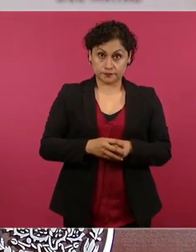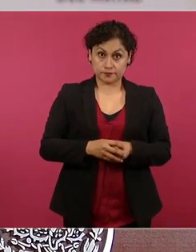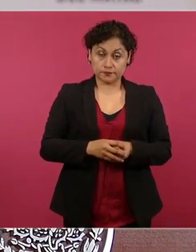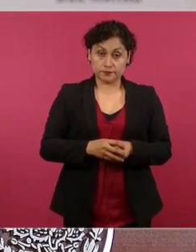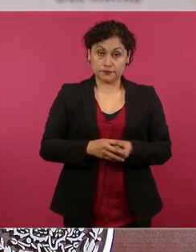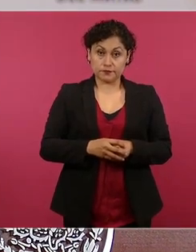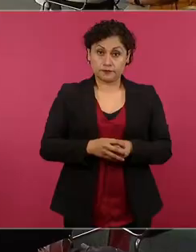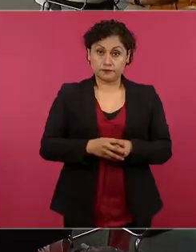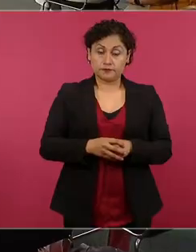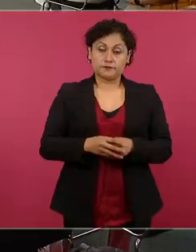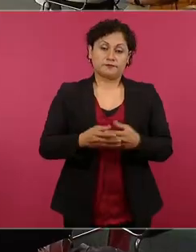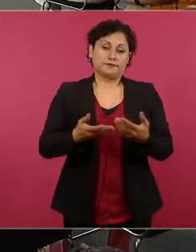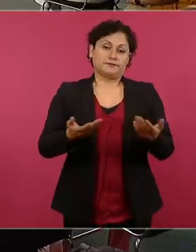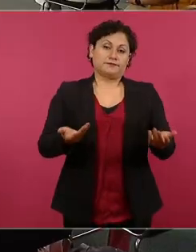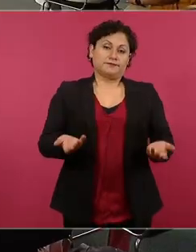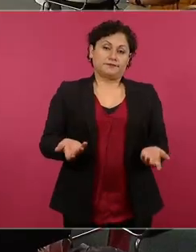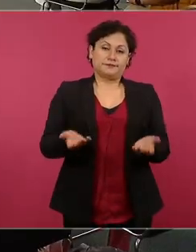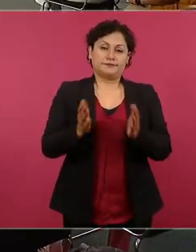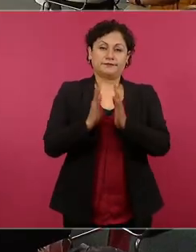2012. Ahora resulta que